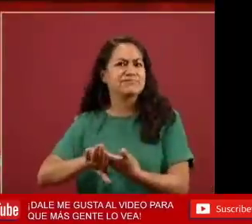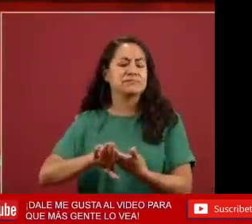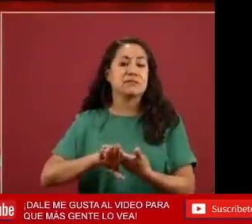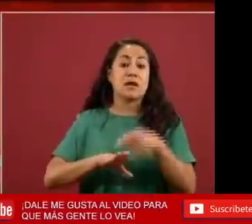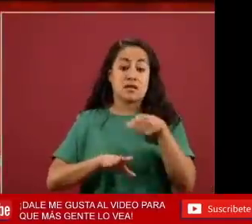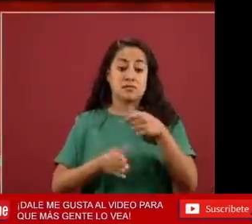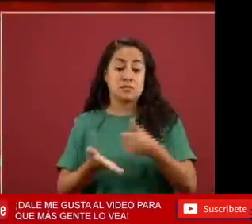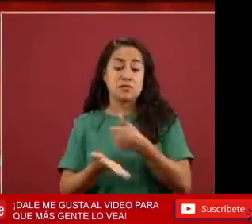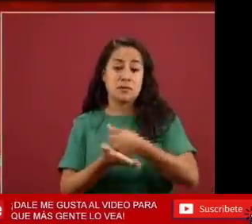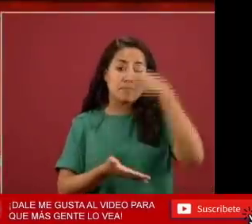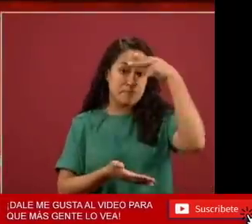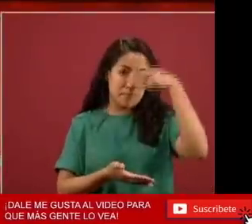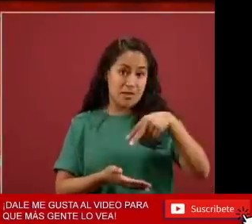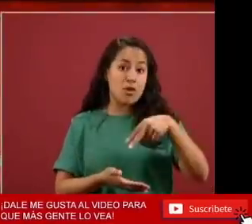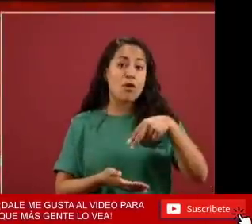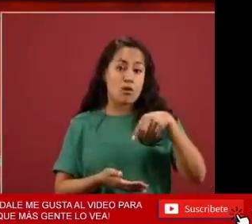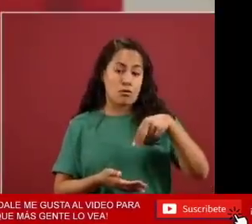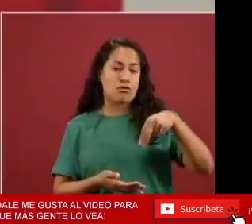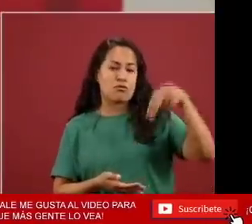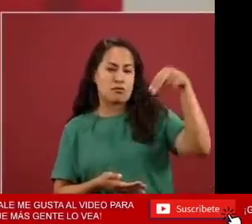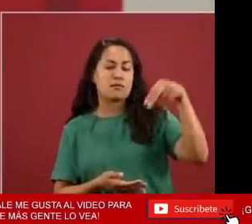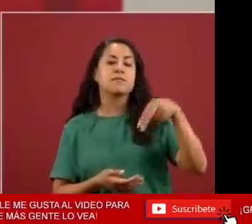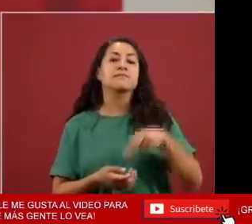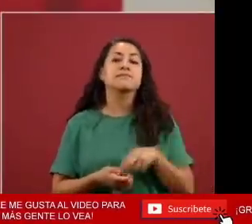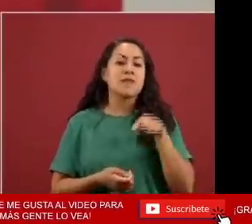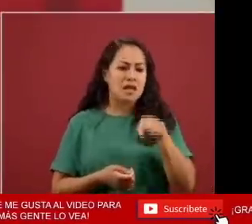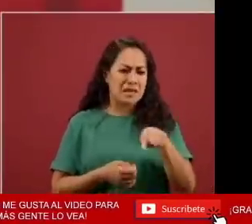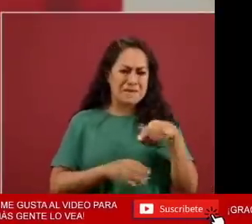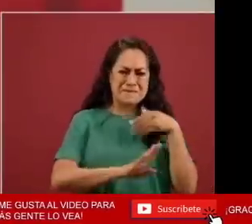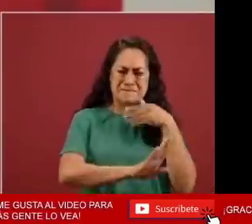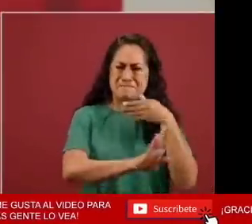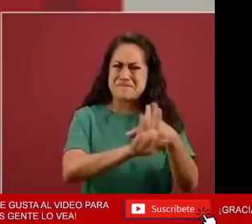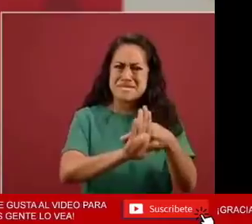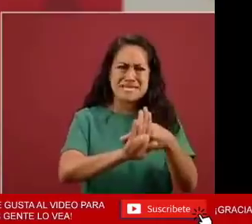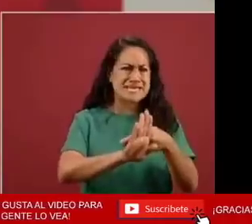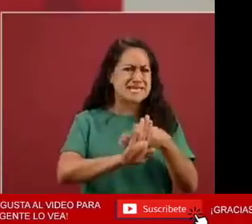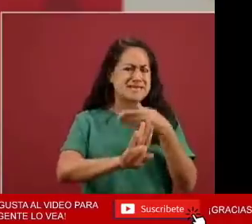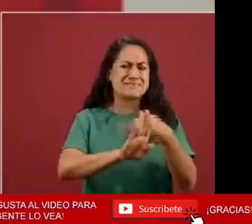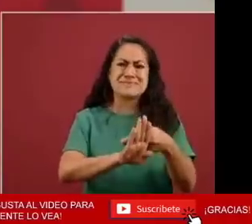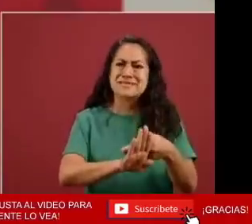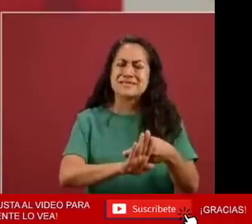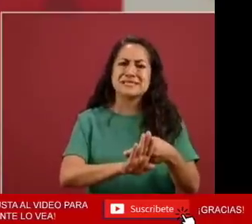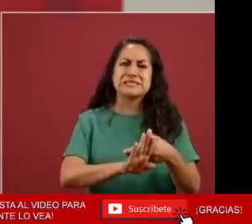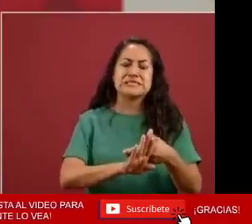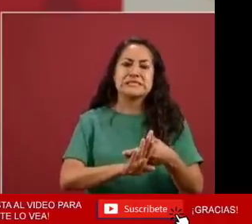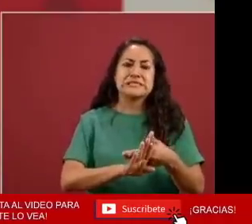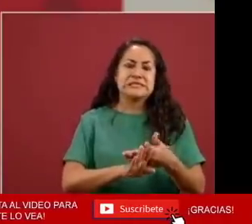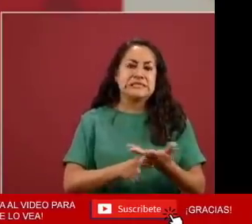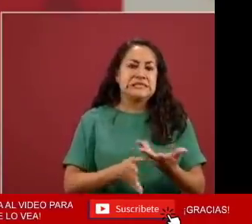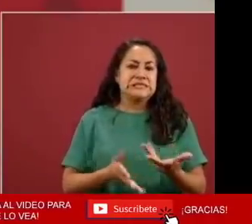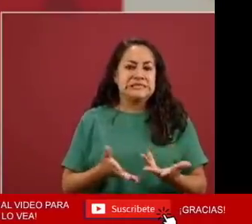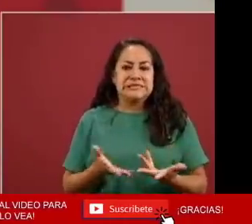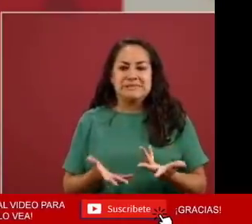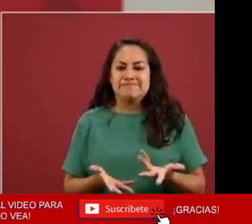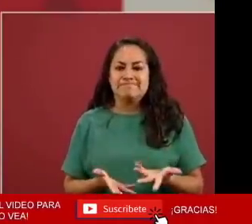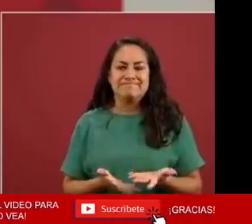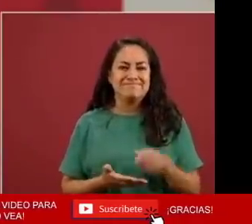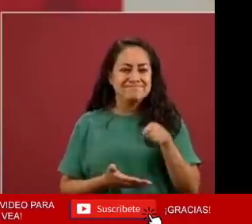y ella fue en particular agredida de una manera desde luego brutal